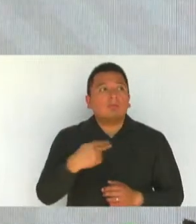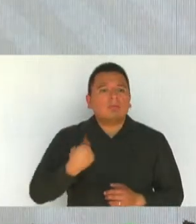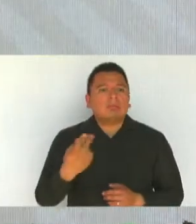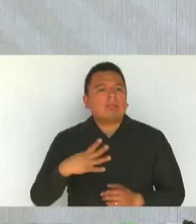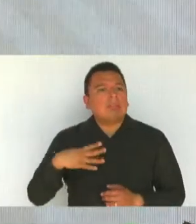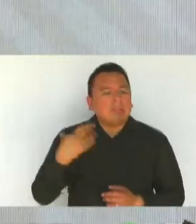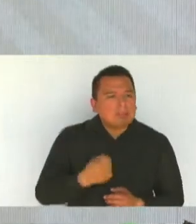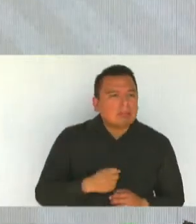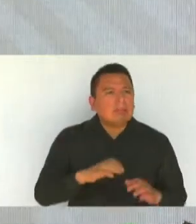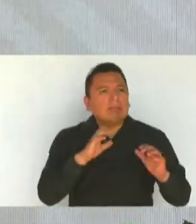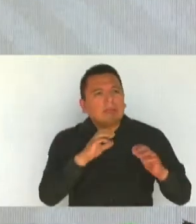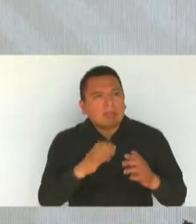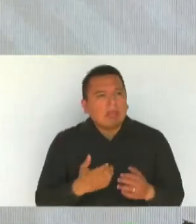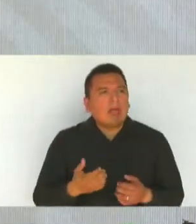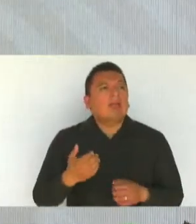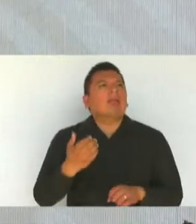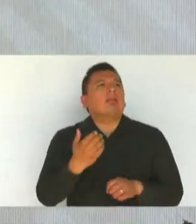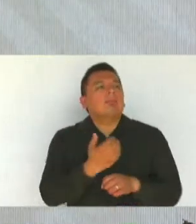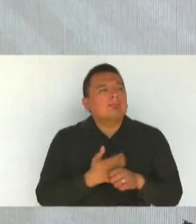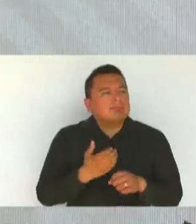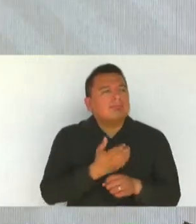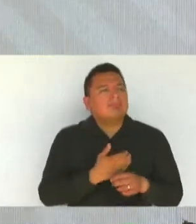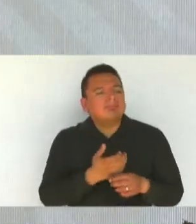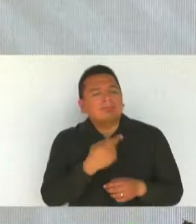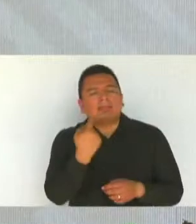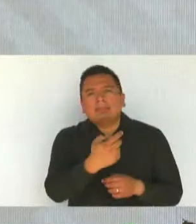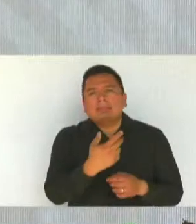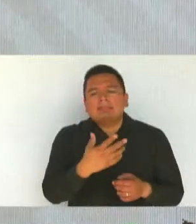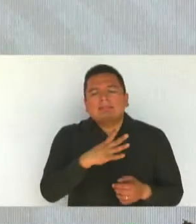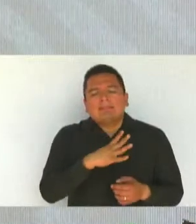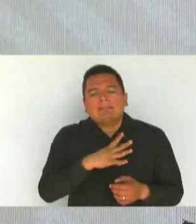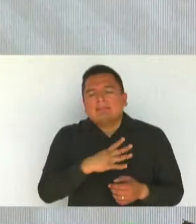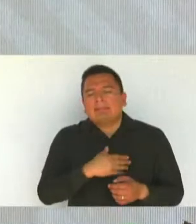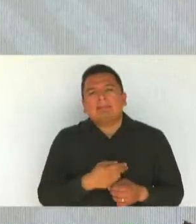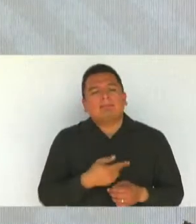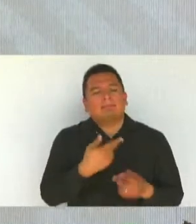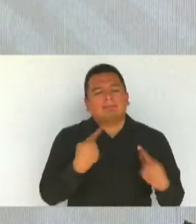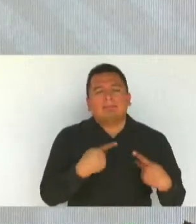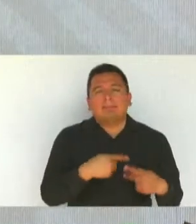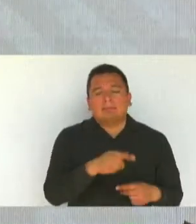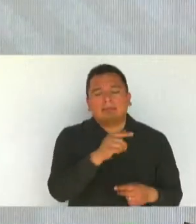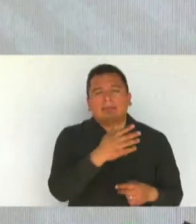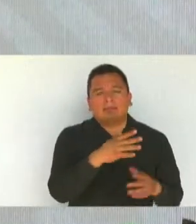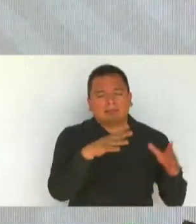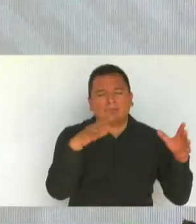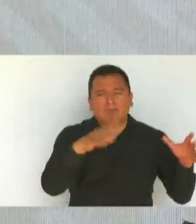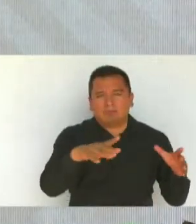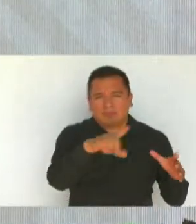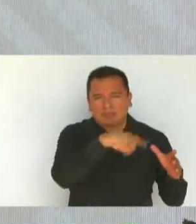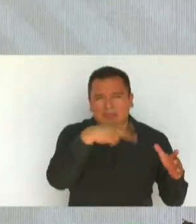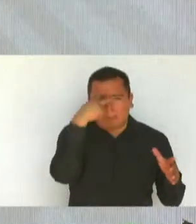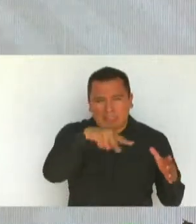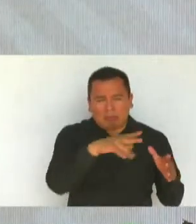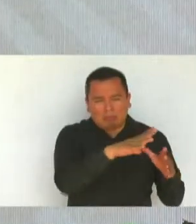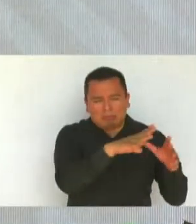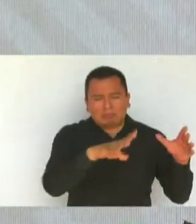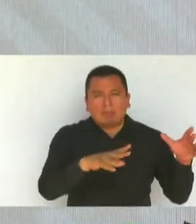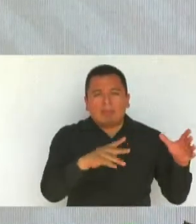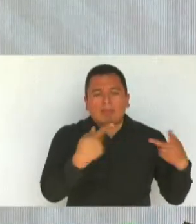que nos decía el doctor Mauricio hace un rato, que ya tienen o tenemos algún padecimiento y que